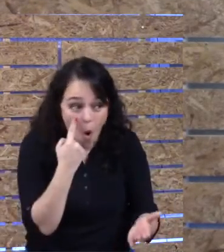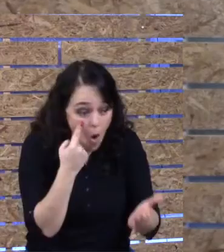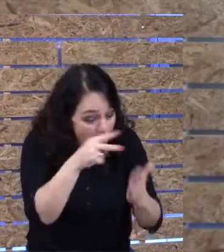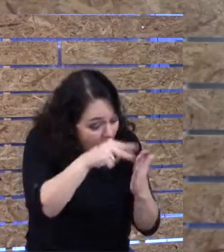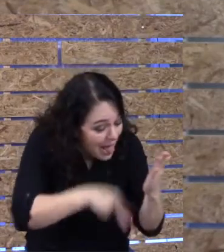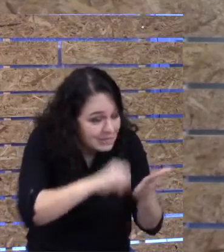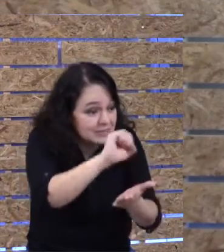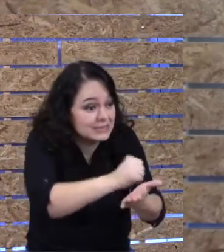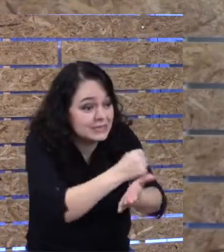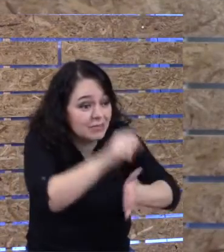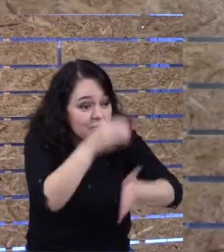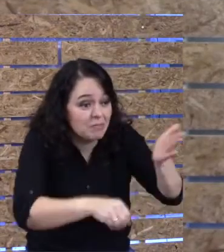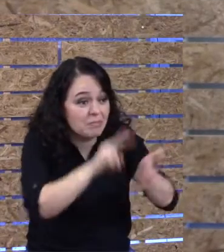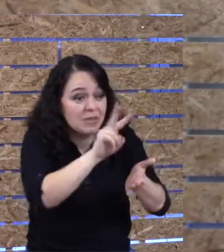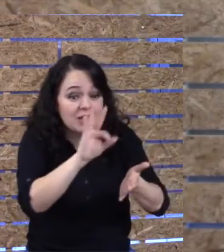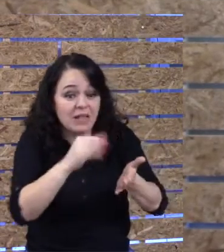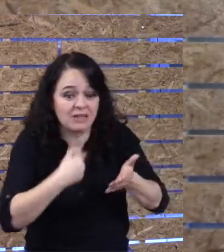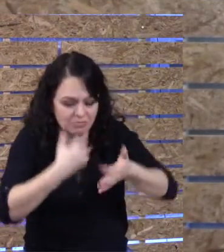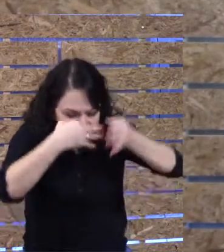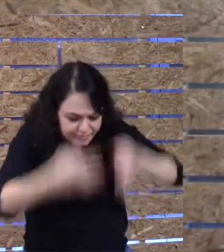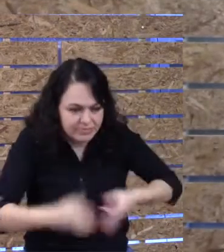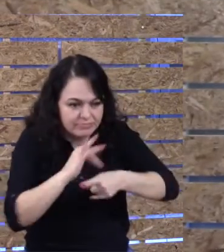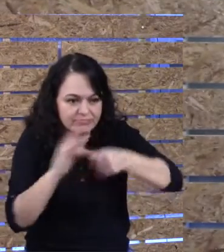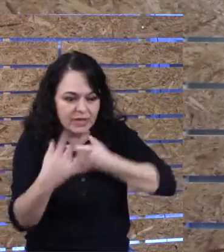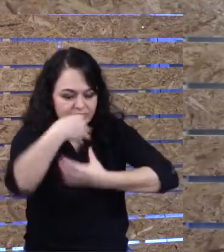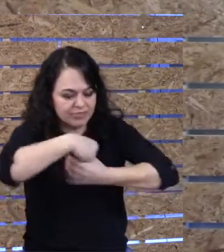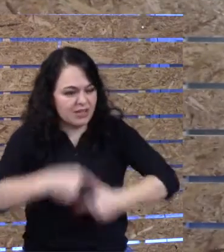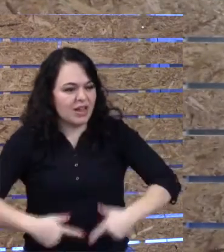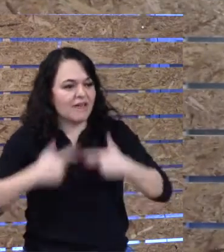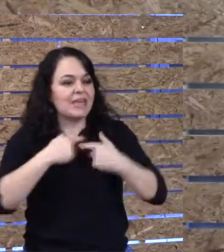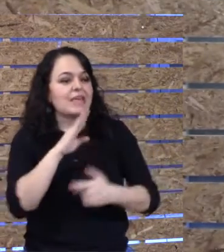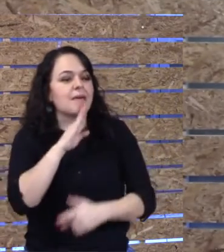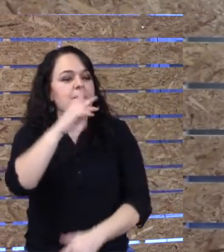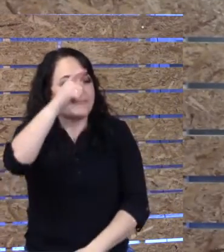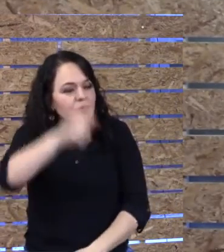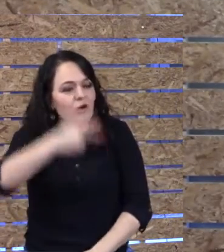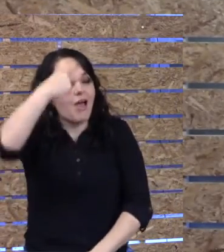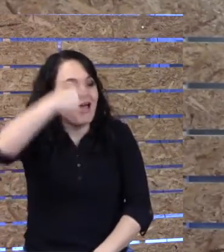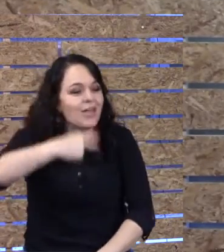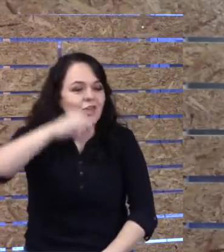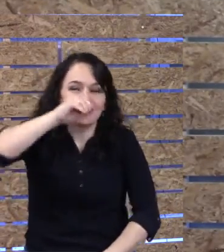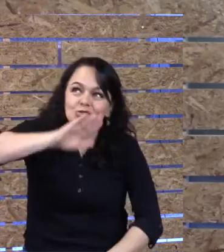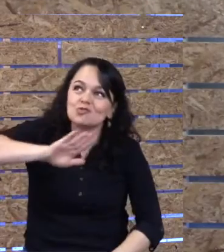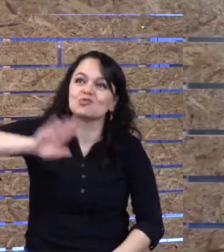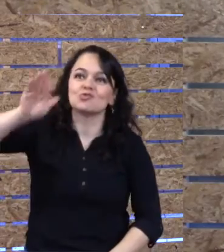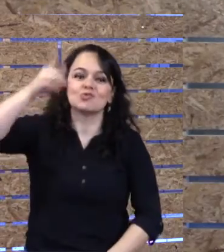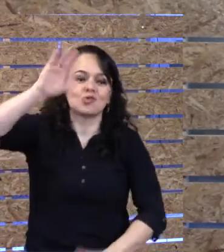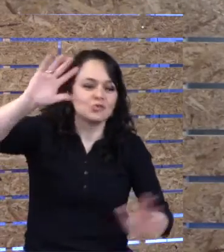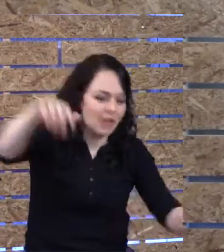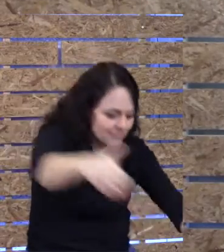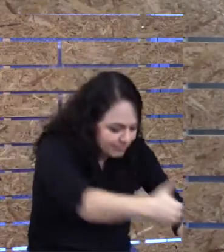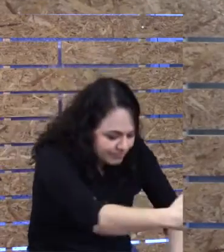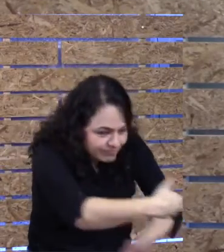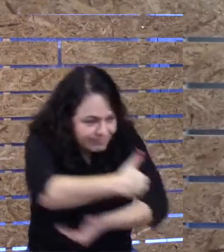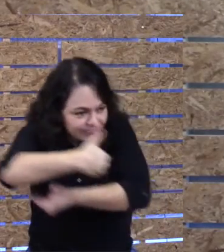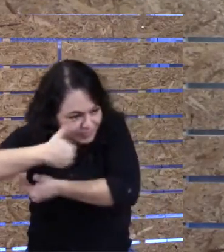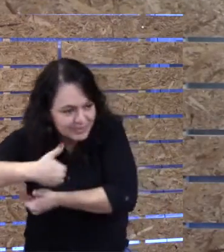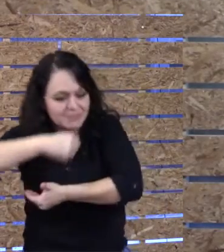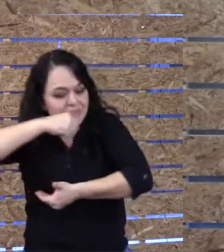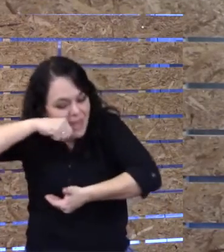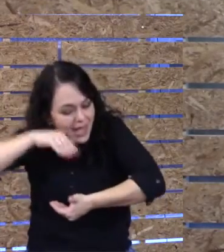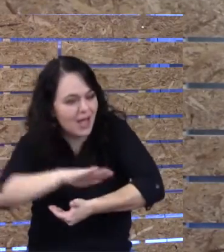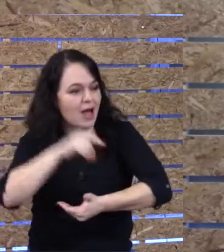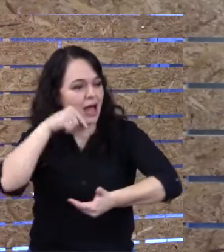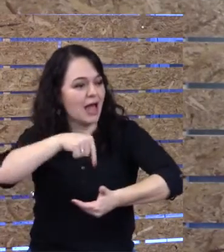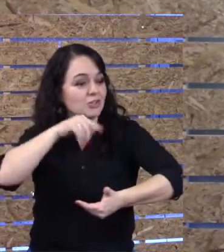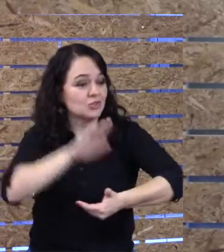gracia, sellado con la sangre del Señor Jesucristo. Por ejemplo, el Salmo 91. caerán a tu lado 1000